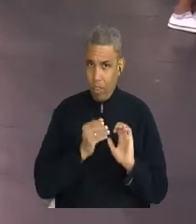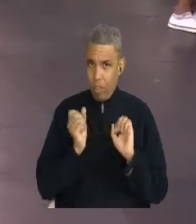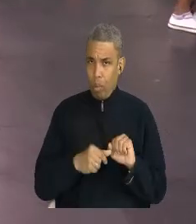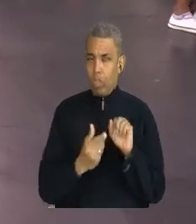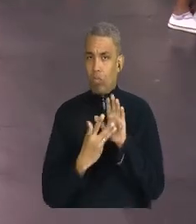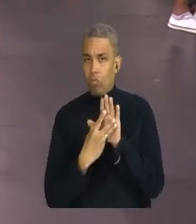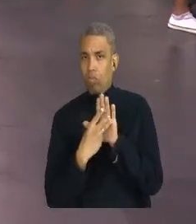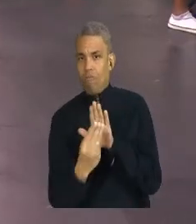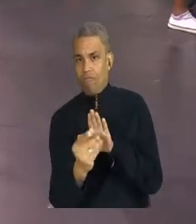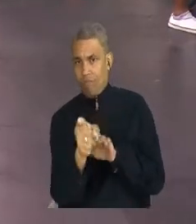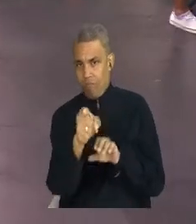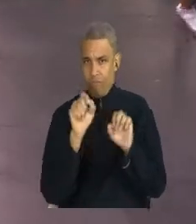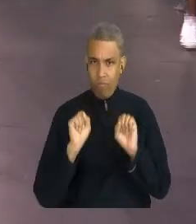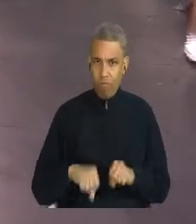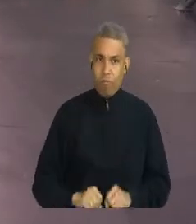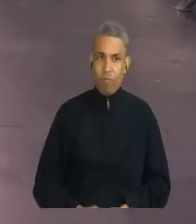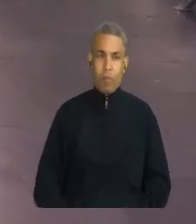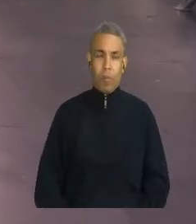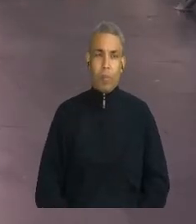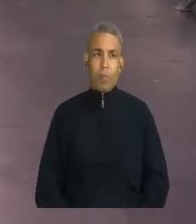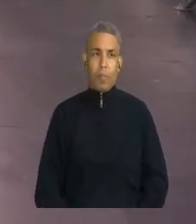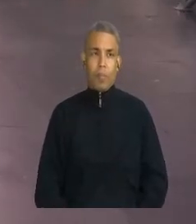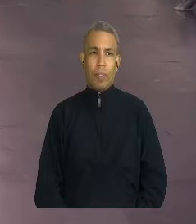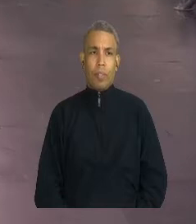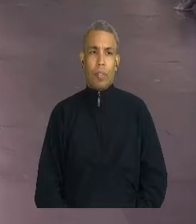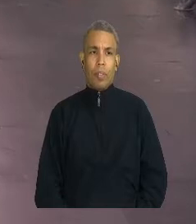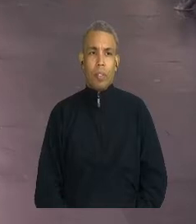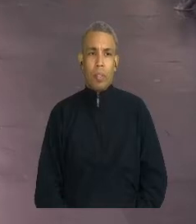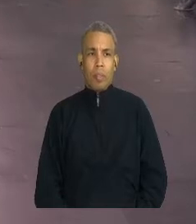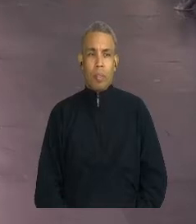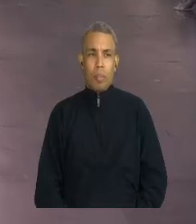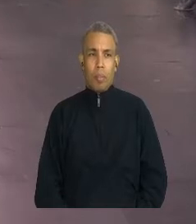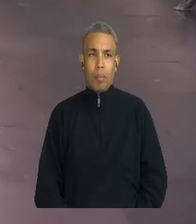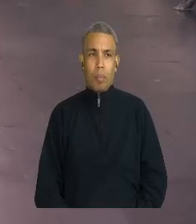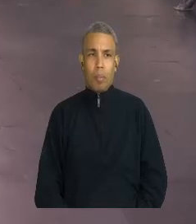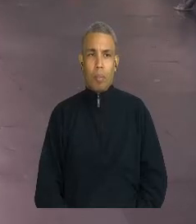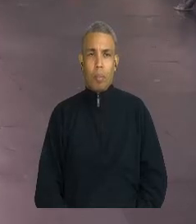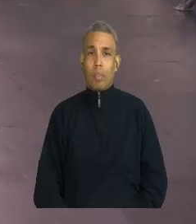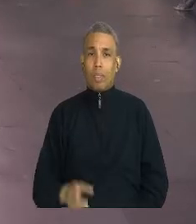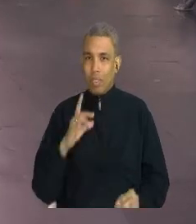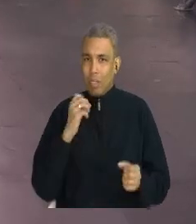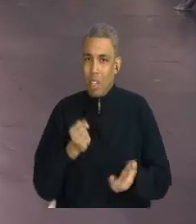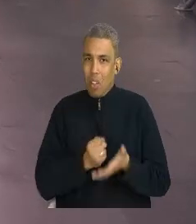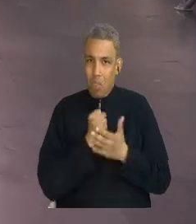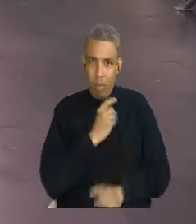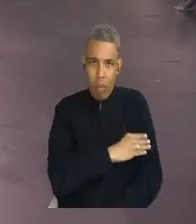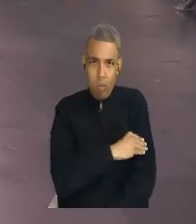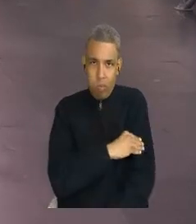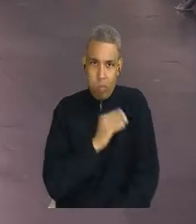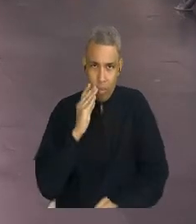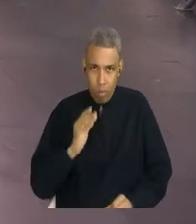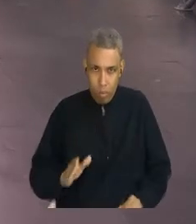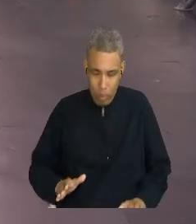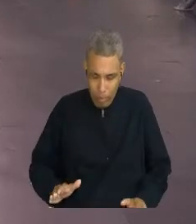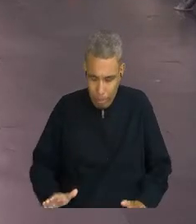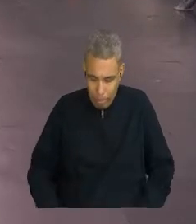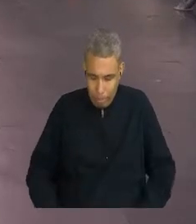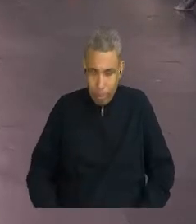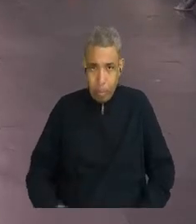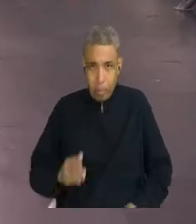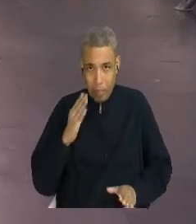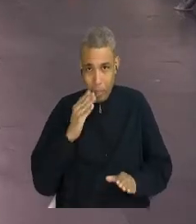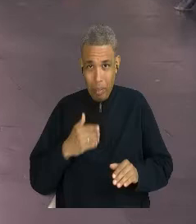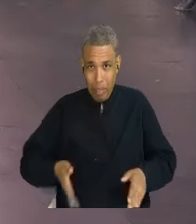casas. Sentadillas isométricas, cual podemos trabajamos lo que es el músculo del cuádriceps y el glúteo. Hicimos un